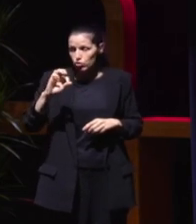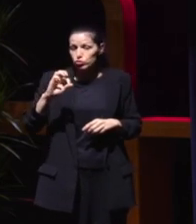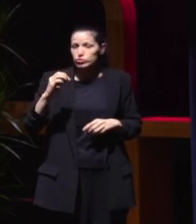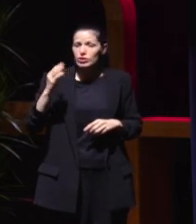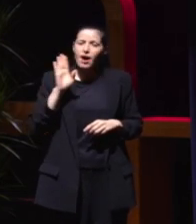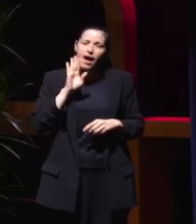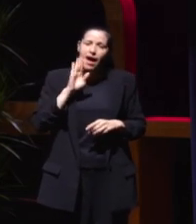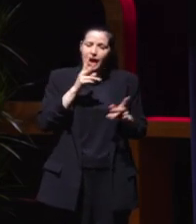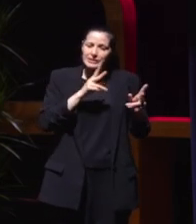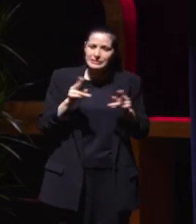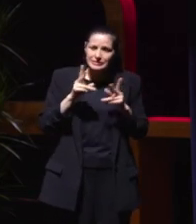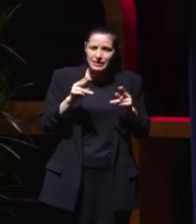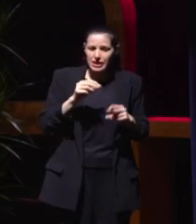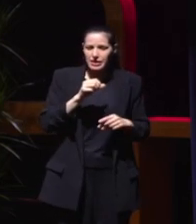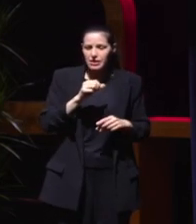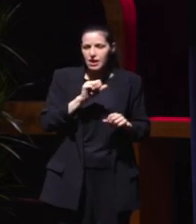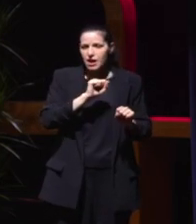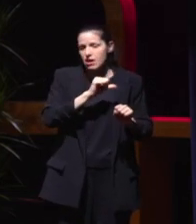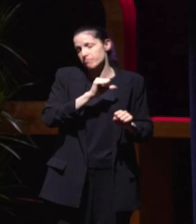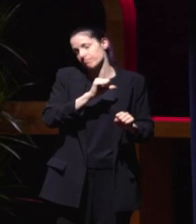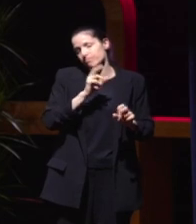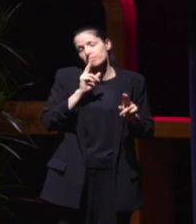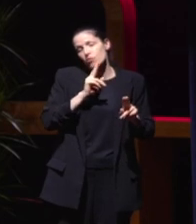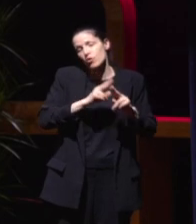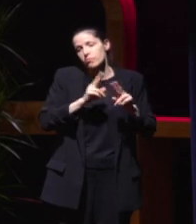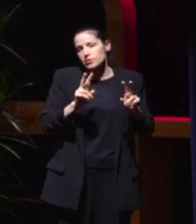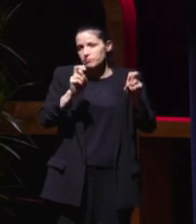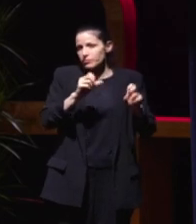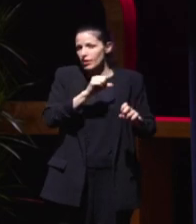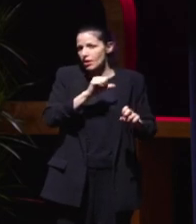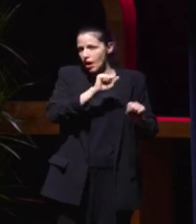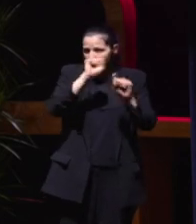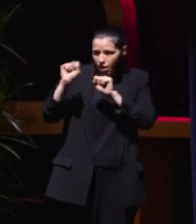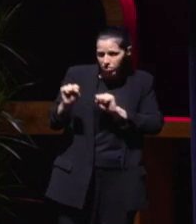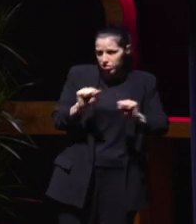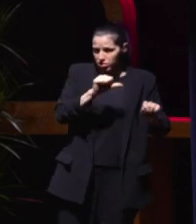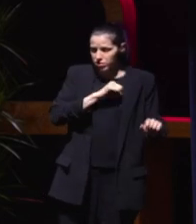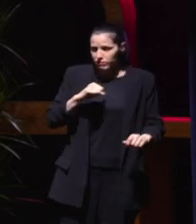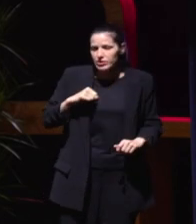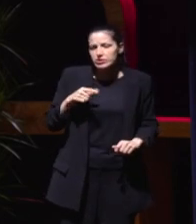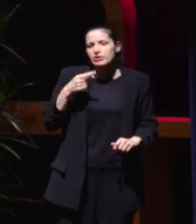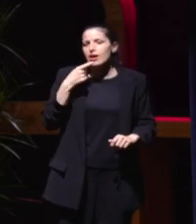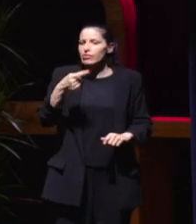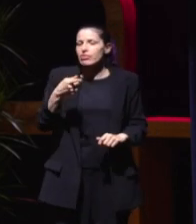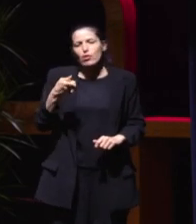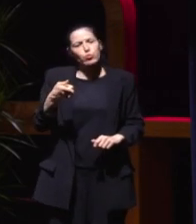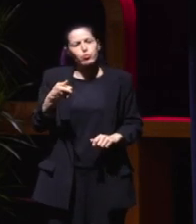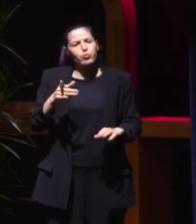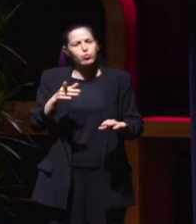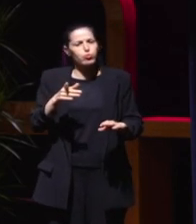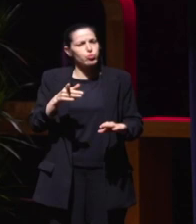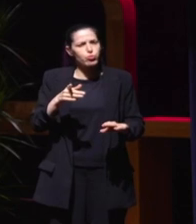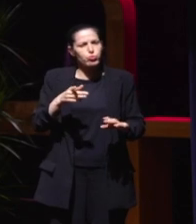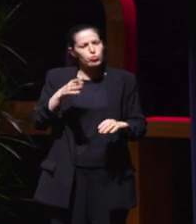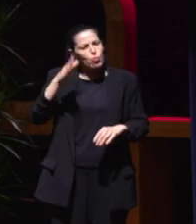grima Y entonces las insultaba Y decía entre otras lindezas que era sonrojantemente feminista Qué hizo